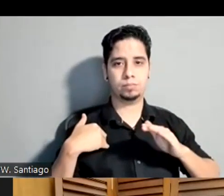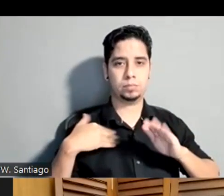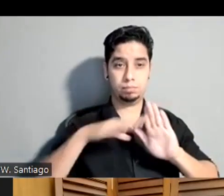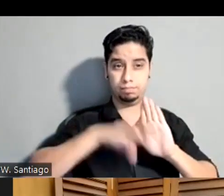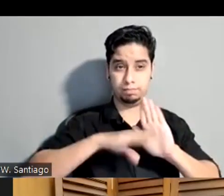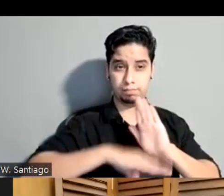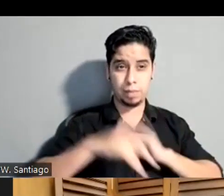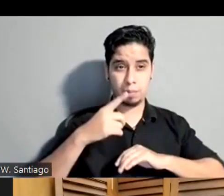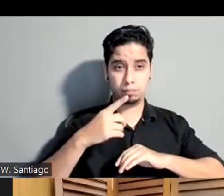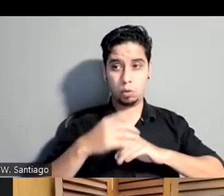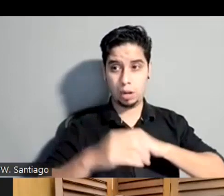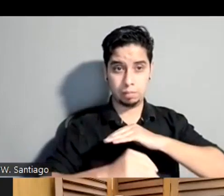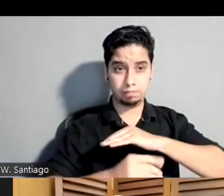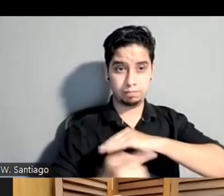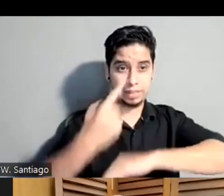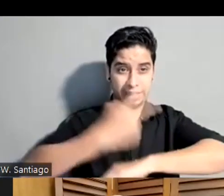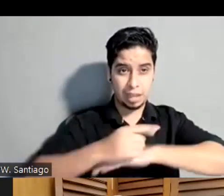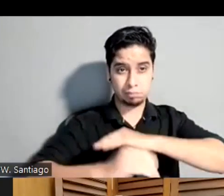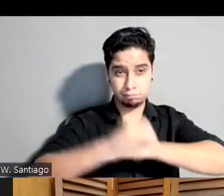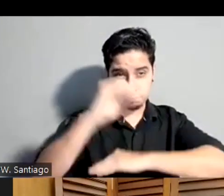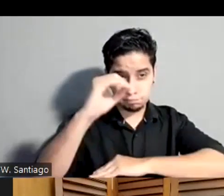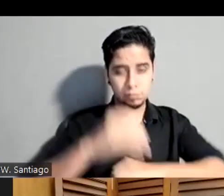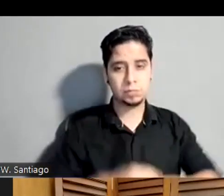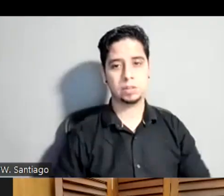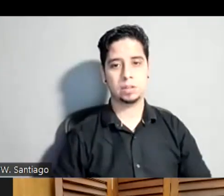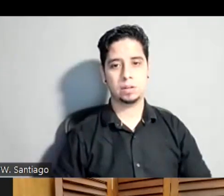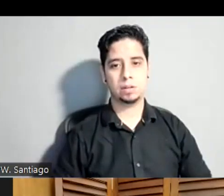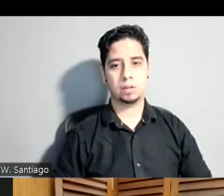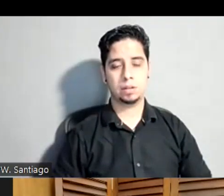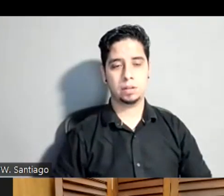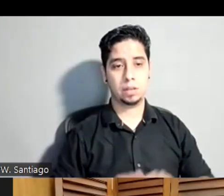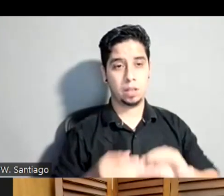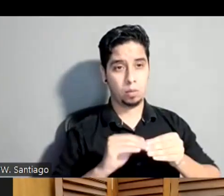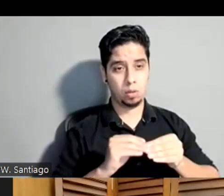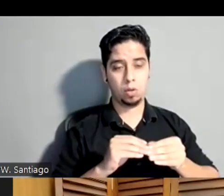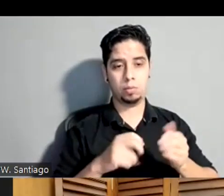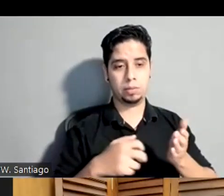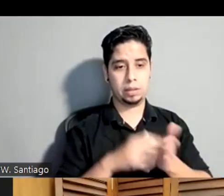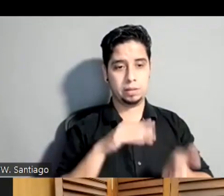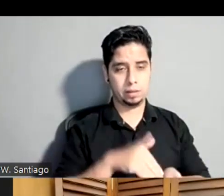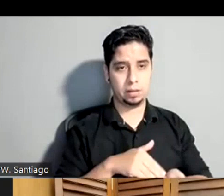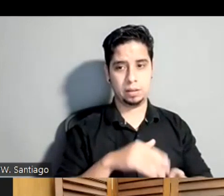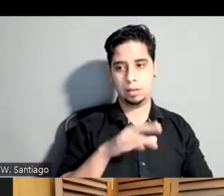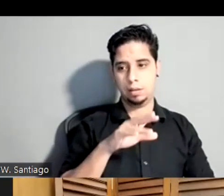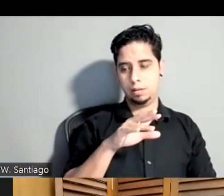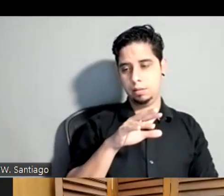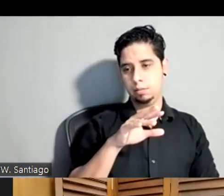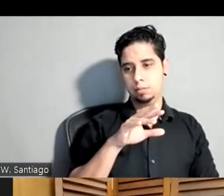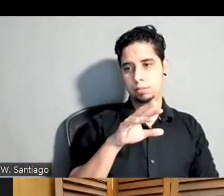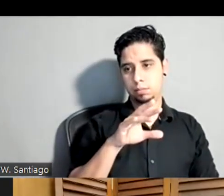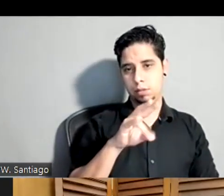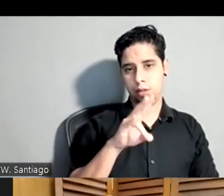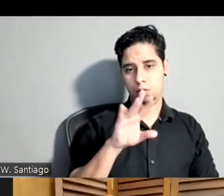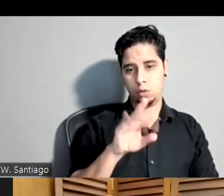Muy bien. Y el teléfono de Ticket Center 792-5000. Así que la gente que le guste se pare por teléfono, ese